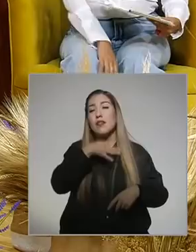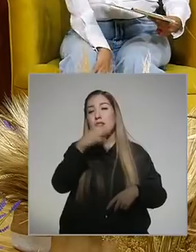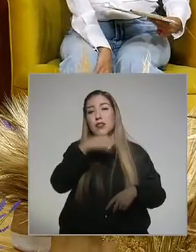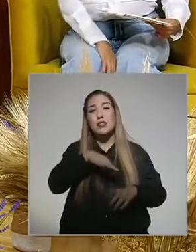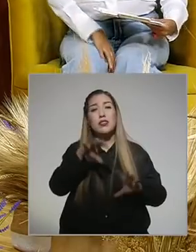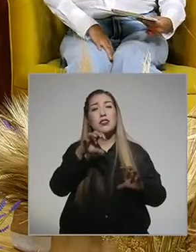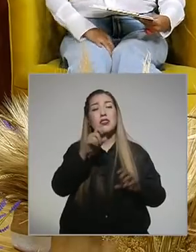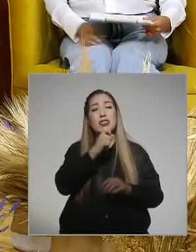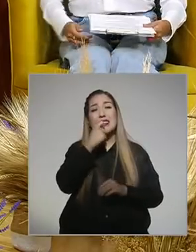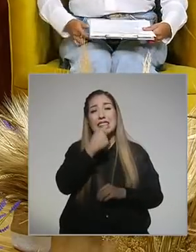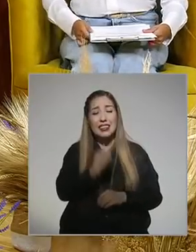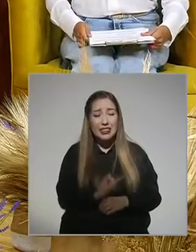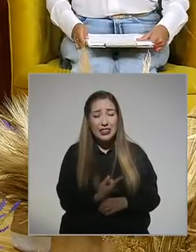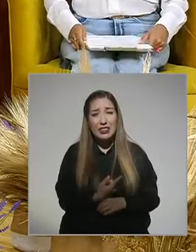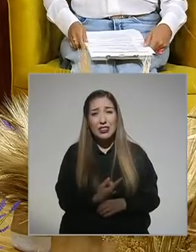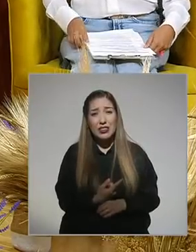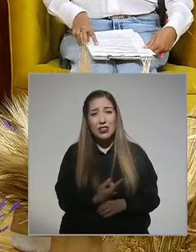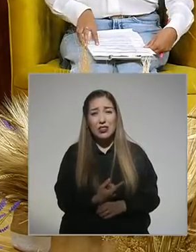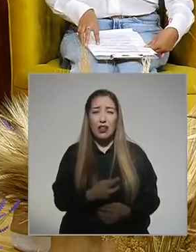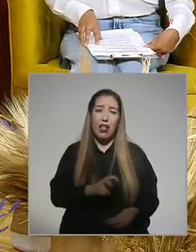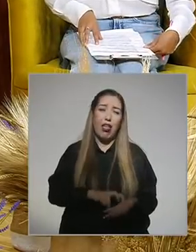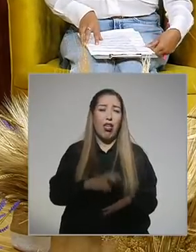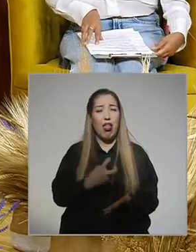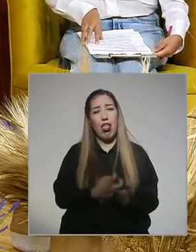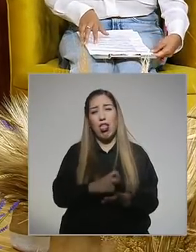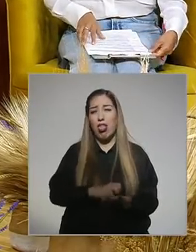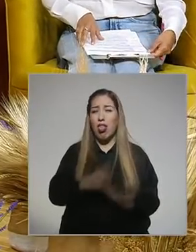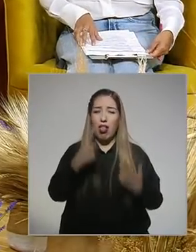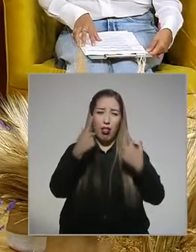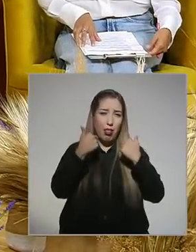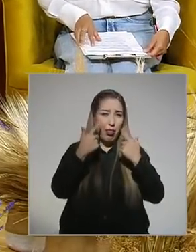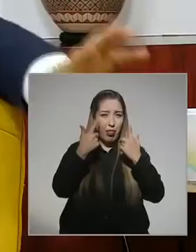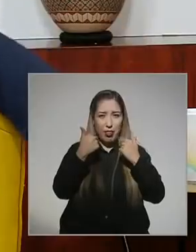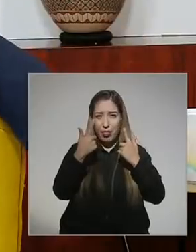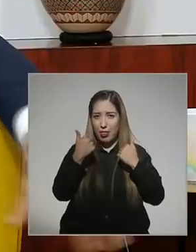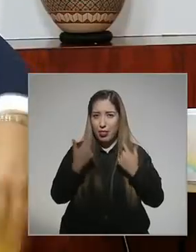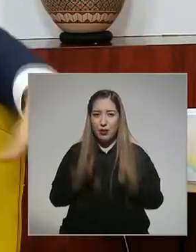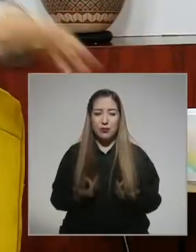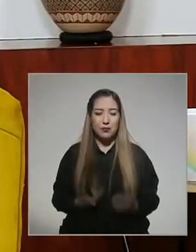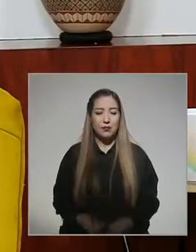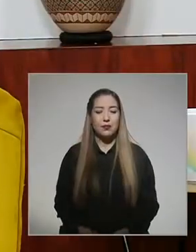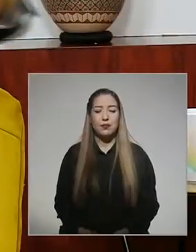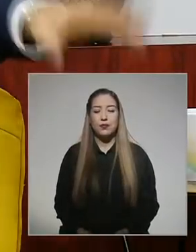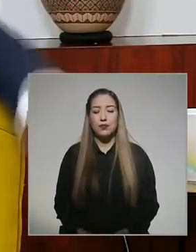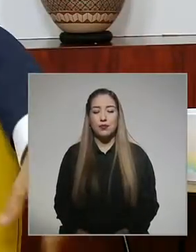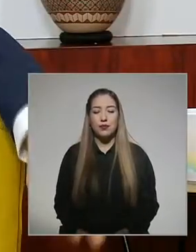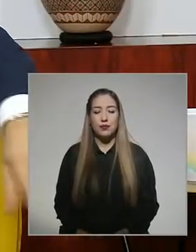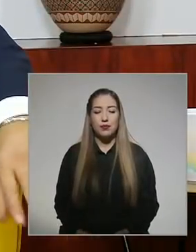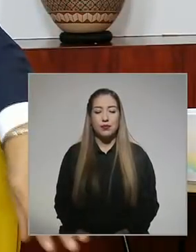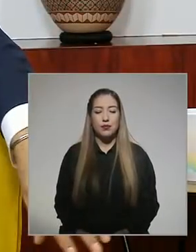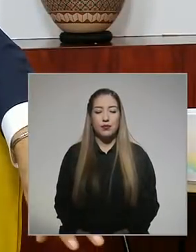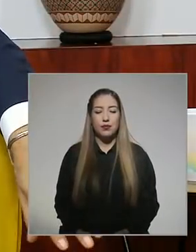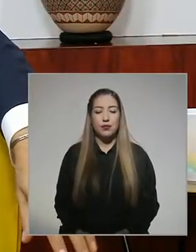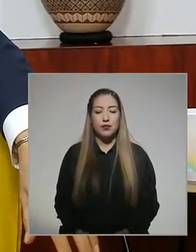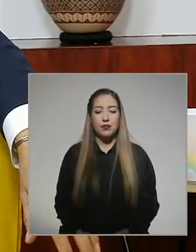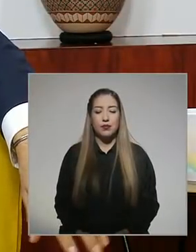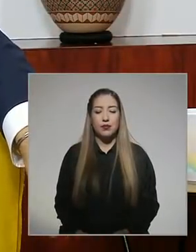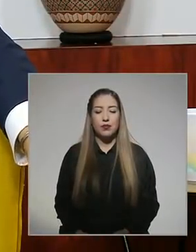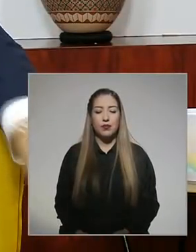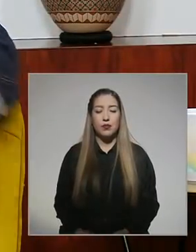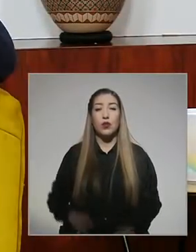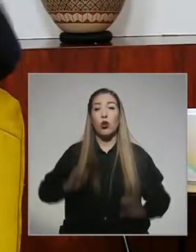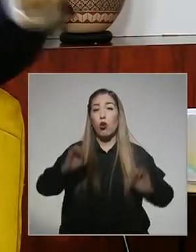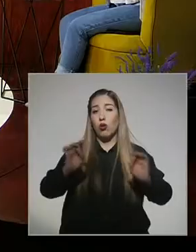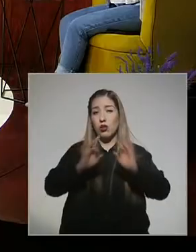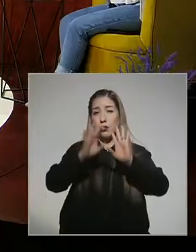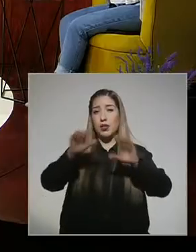se tira al suelo, el berrinche siendo más pequeño o más grande. El adolescente me deja de hablar. Sí,